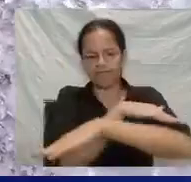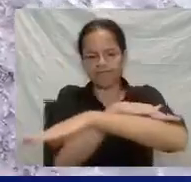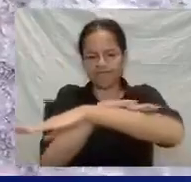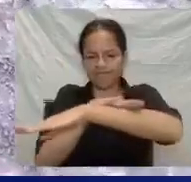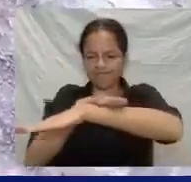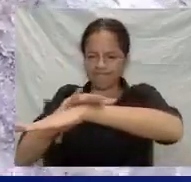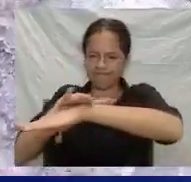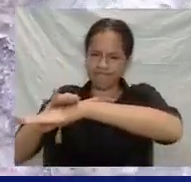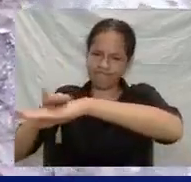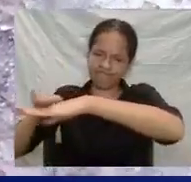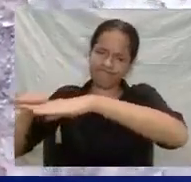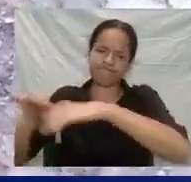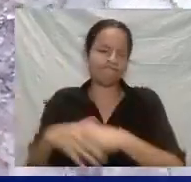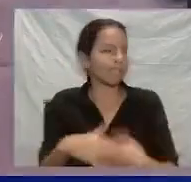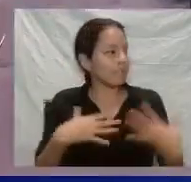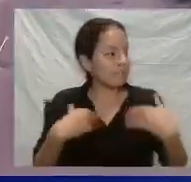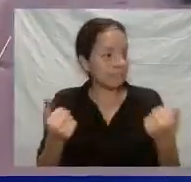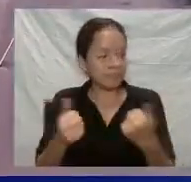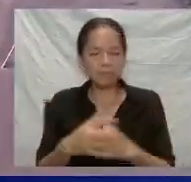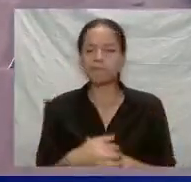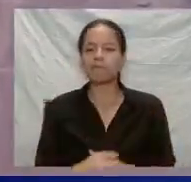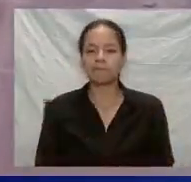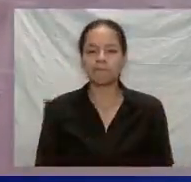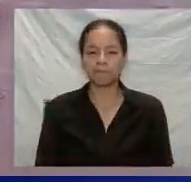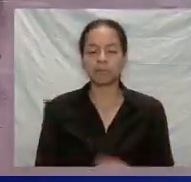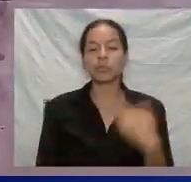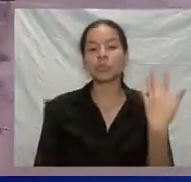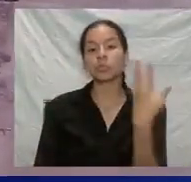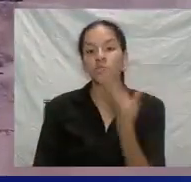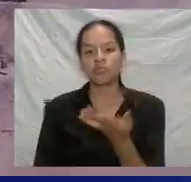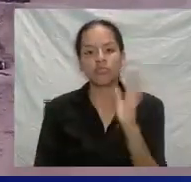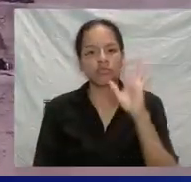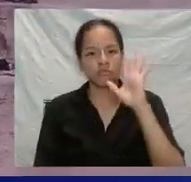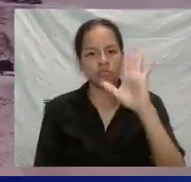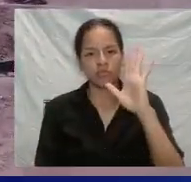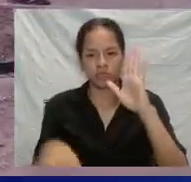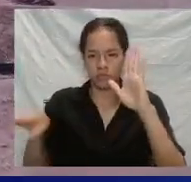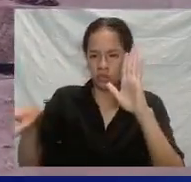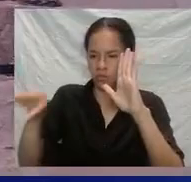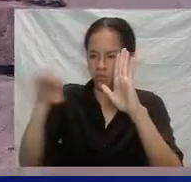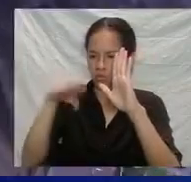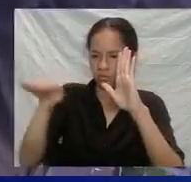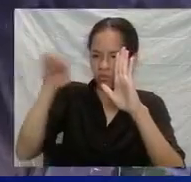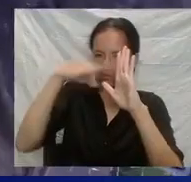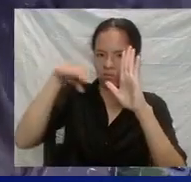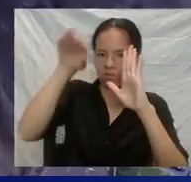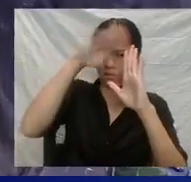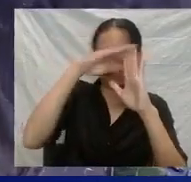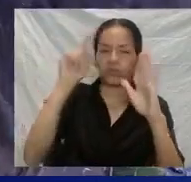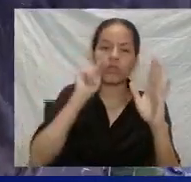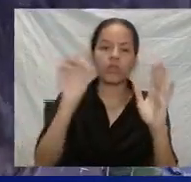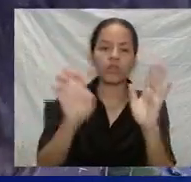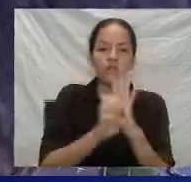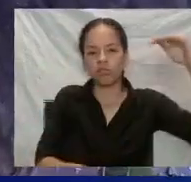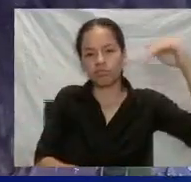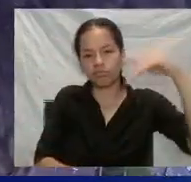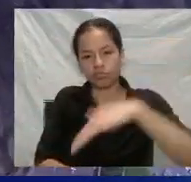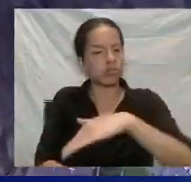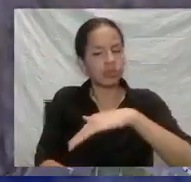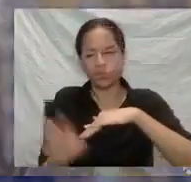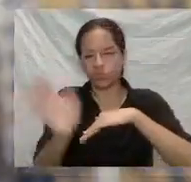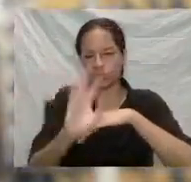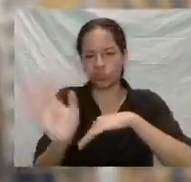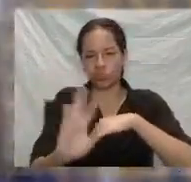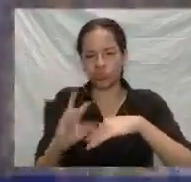talud que va a contar con 5 terrazas con el fin de evitar posteriores deslizamientos de terreno que pudieran afectar tanto el nivel